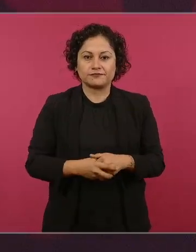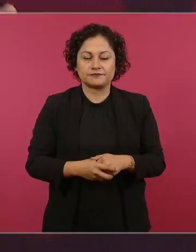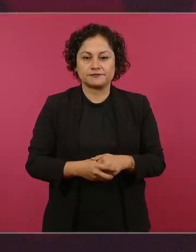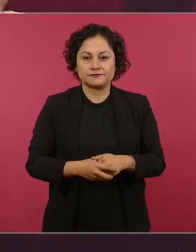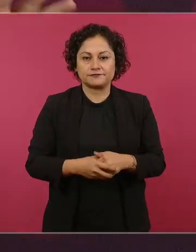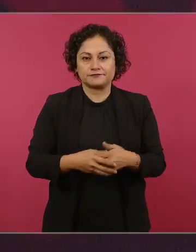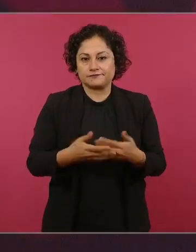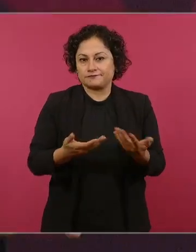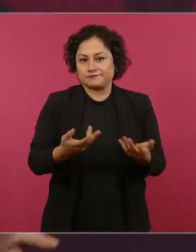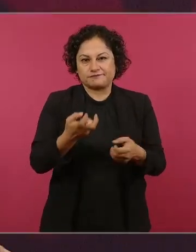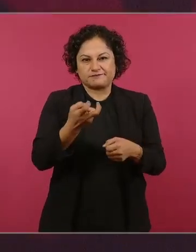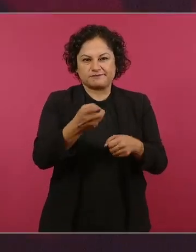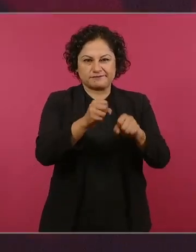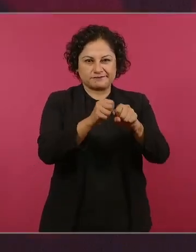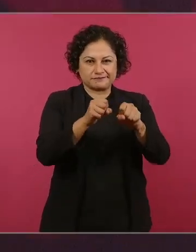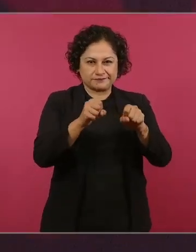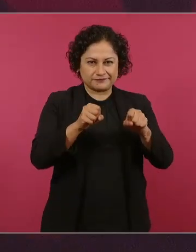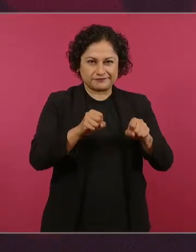desmembraron,